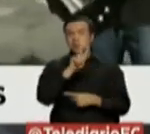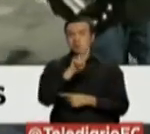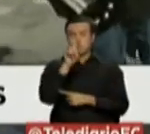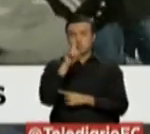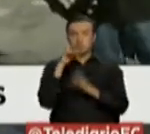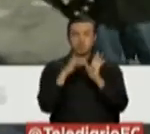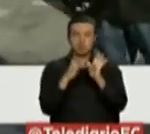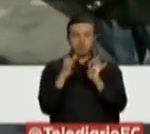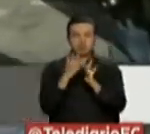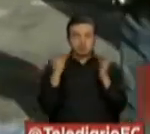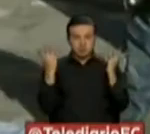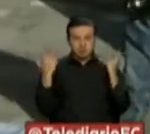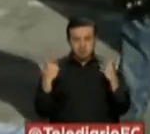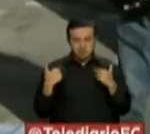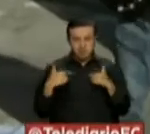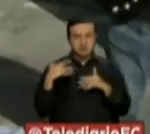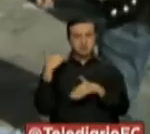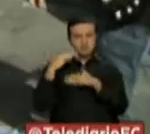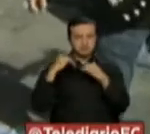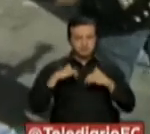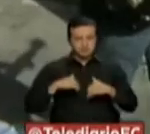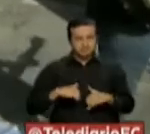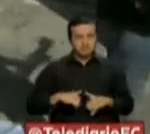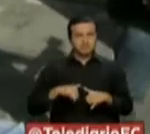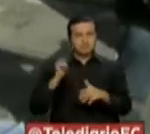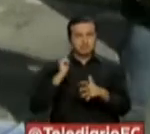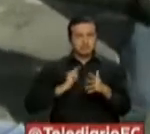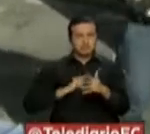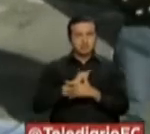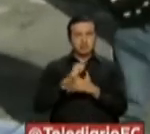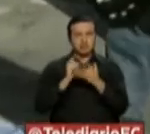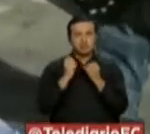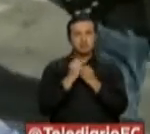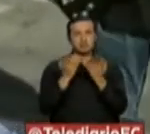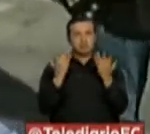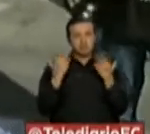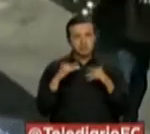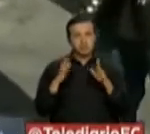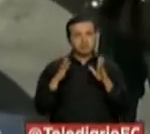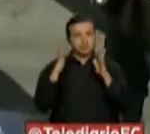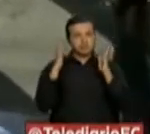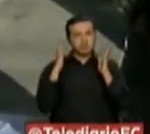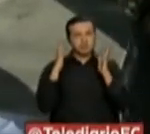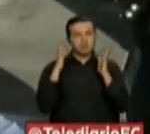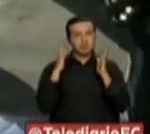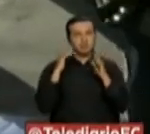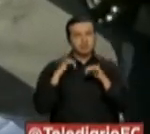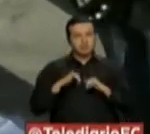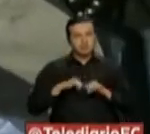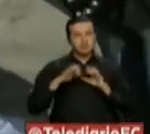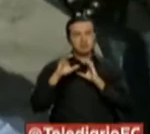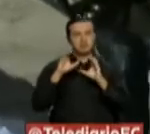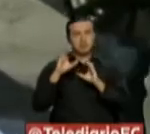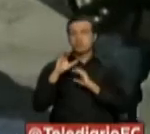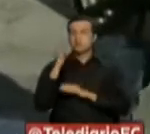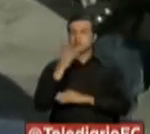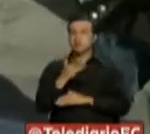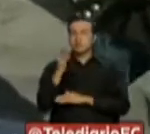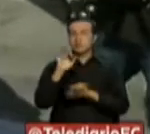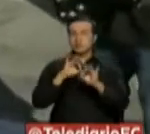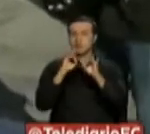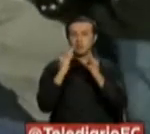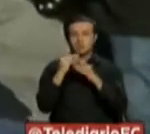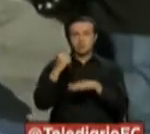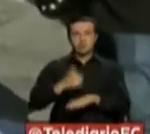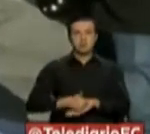de abril. Nosotros más adelante tendremos más detalles al respecto de este festival y también seguiremos conversando con los